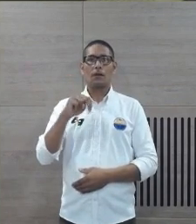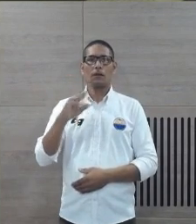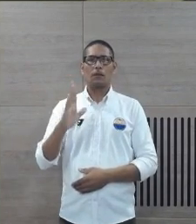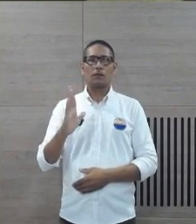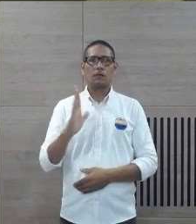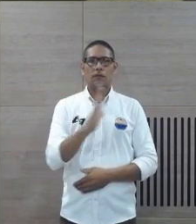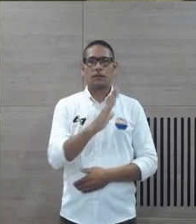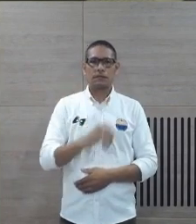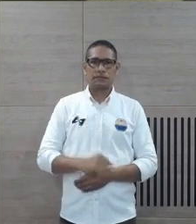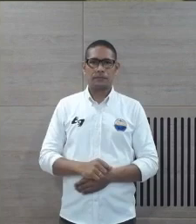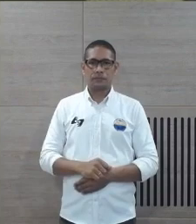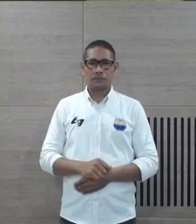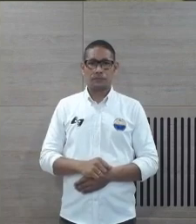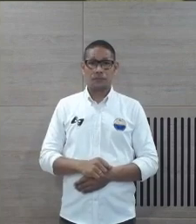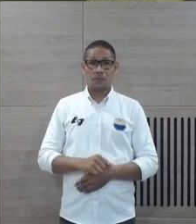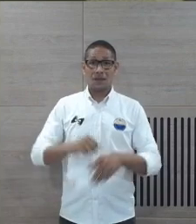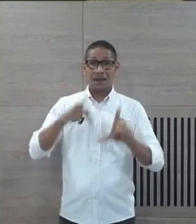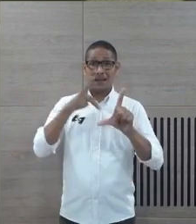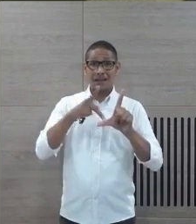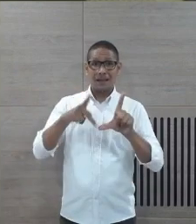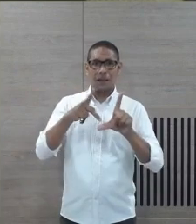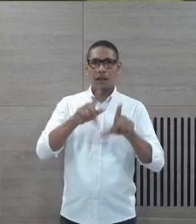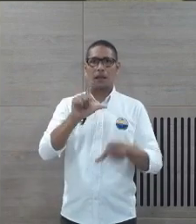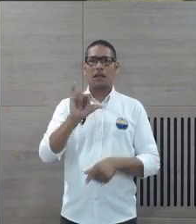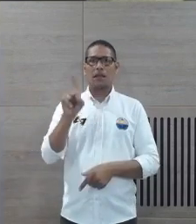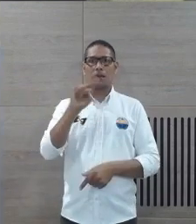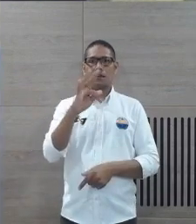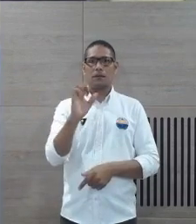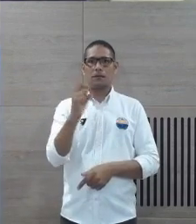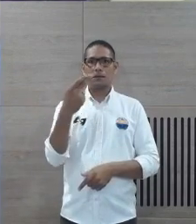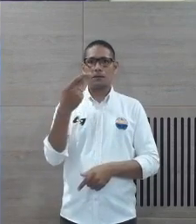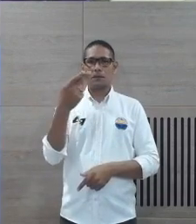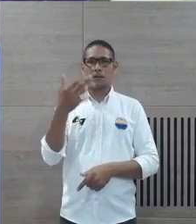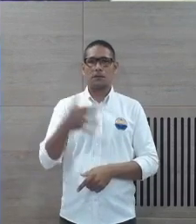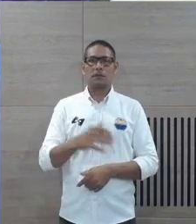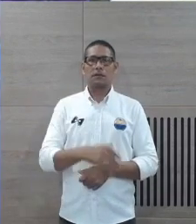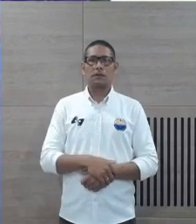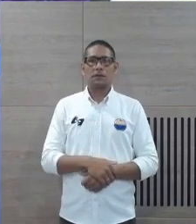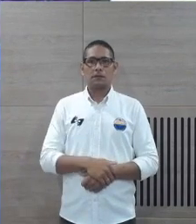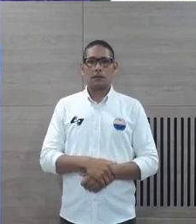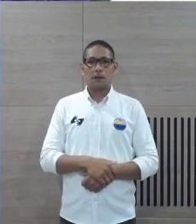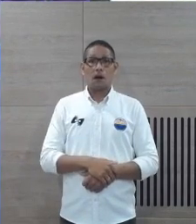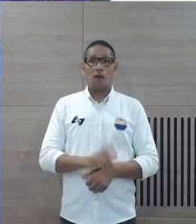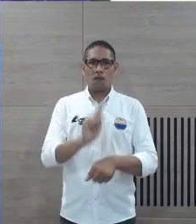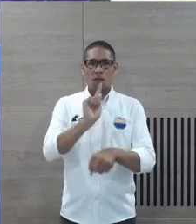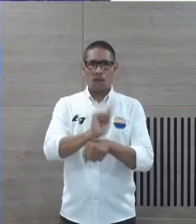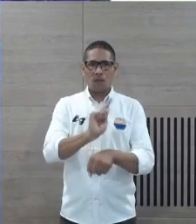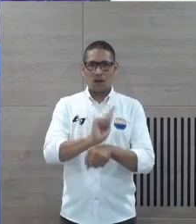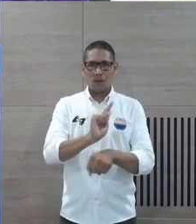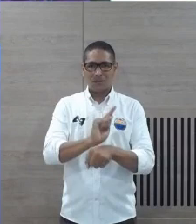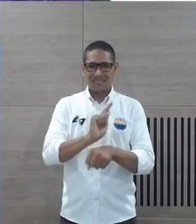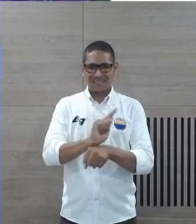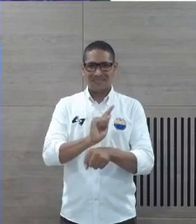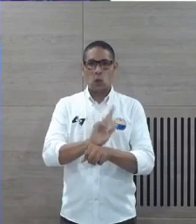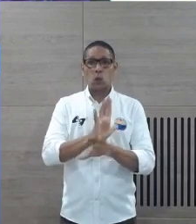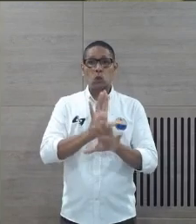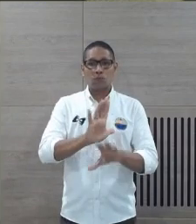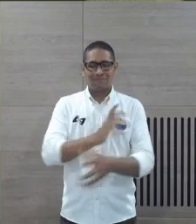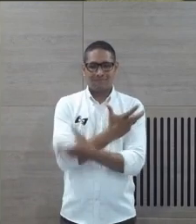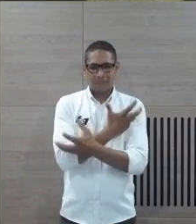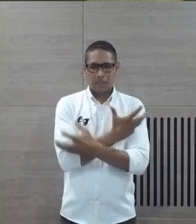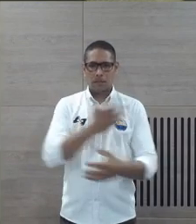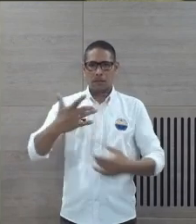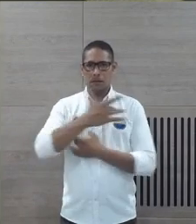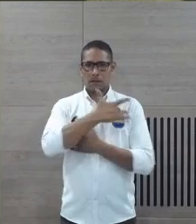Siquillo. Facultad de Ciencias de la Salud. Psicólogo, Daniela Judith Charrich Caballero. María Alejandra